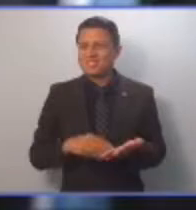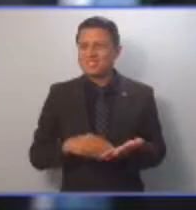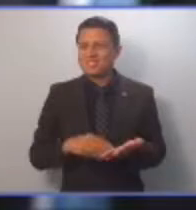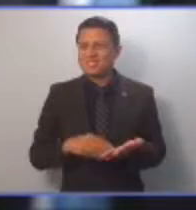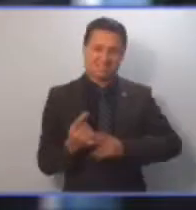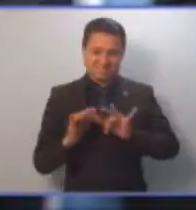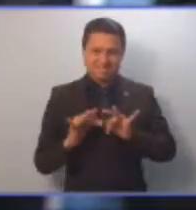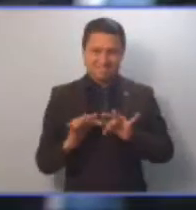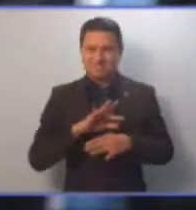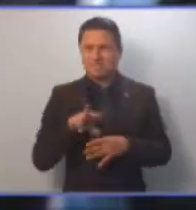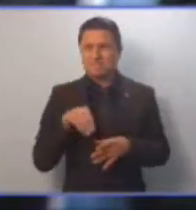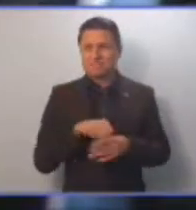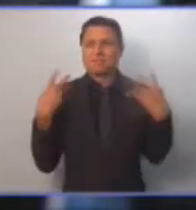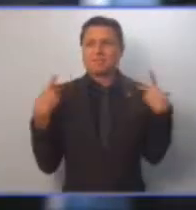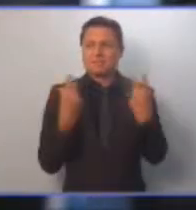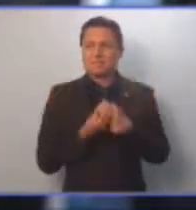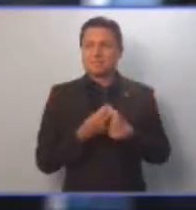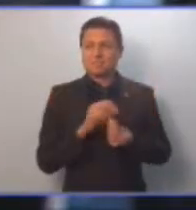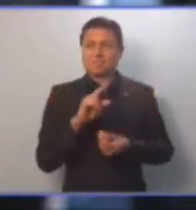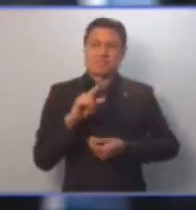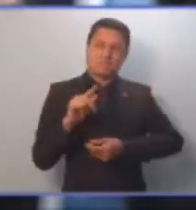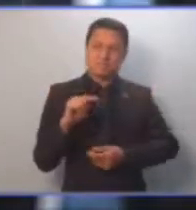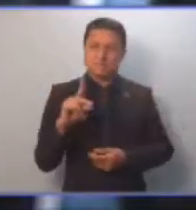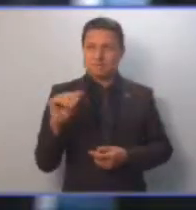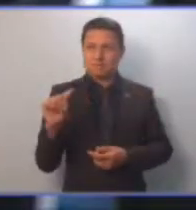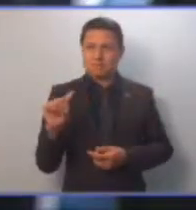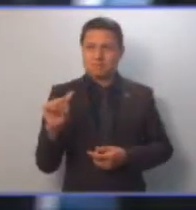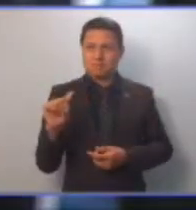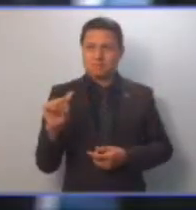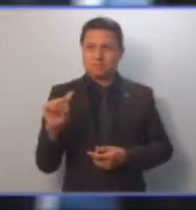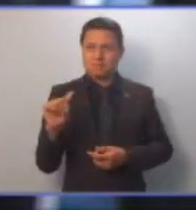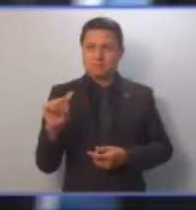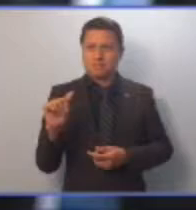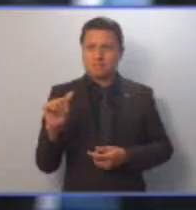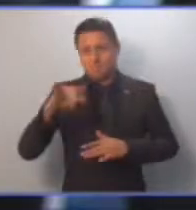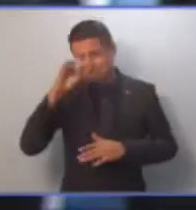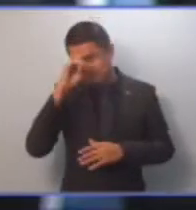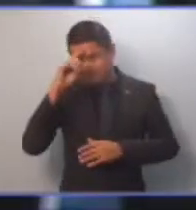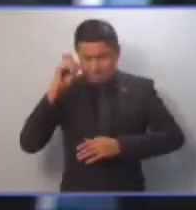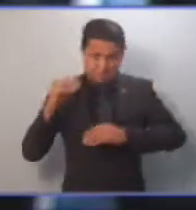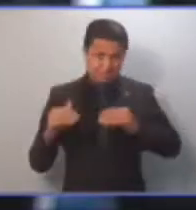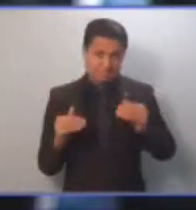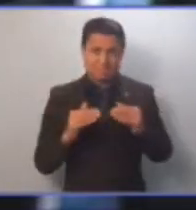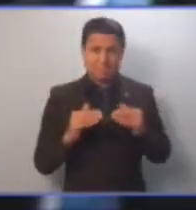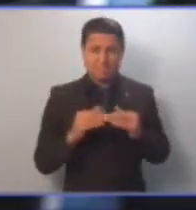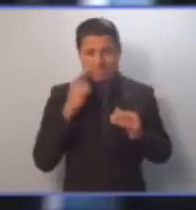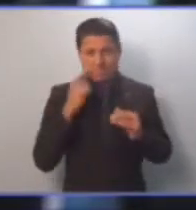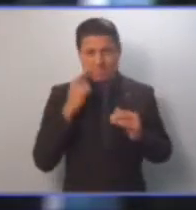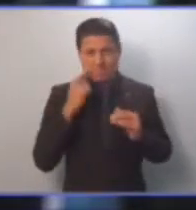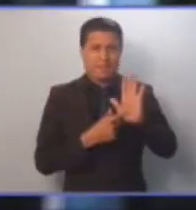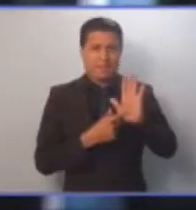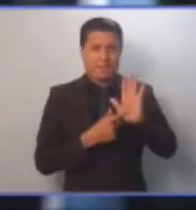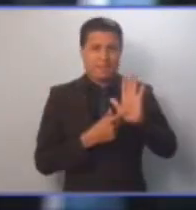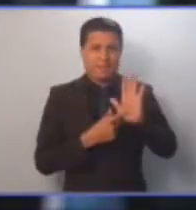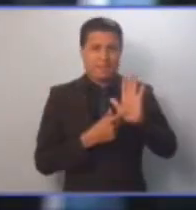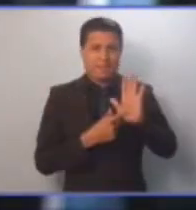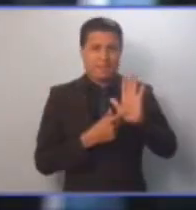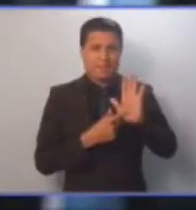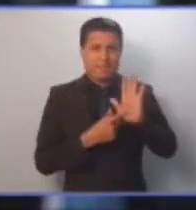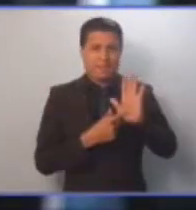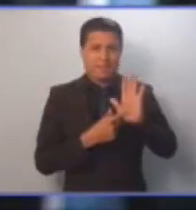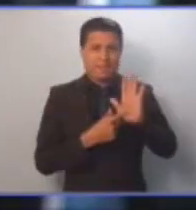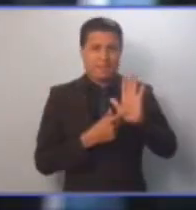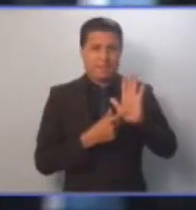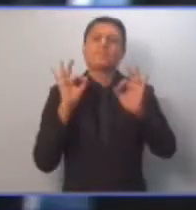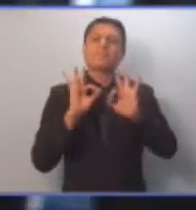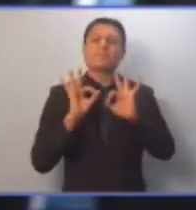secretaria de Inclusión Social, Wanda Piñato, está también subrayando un esfuerzo para llevar adelante